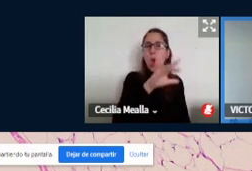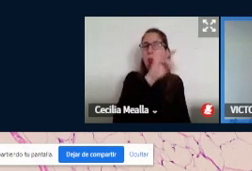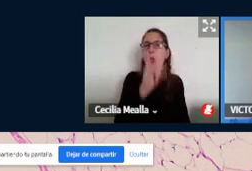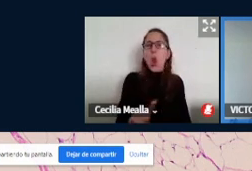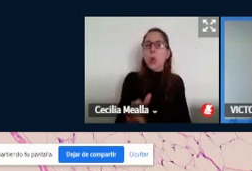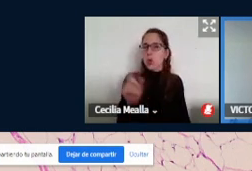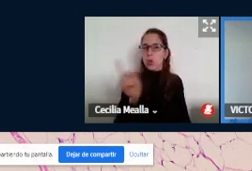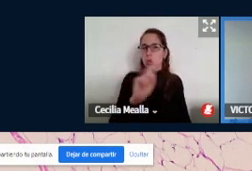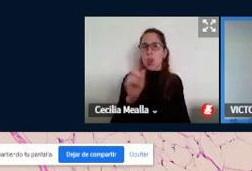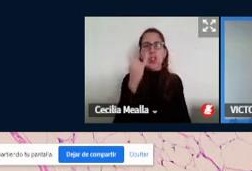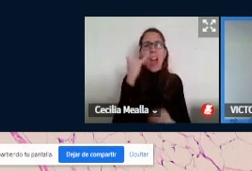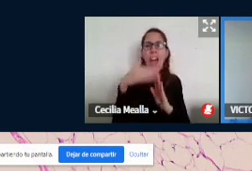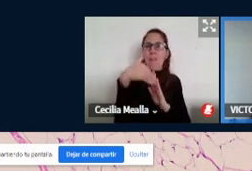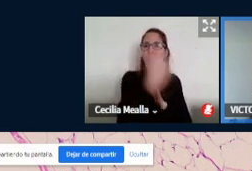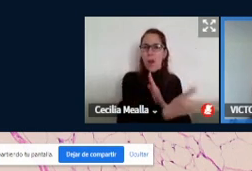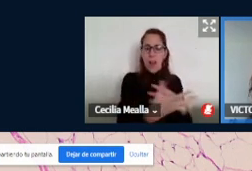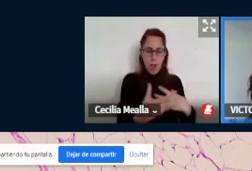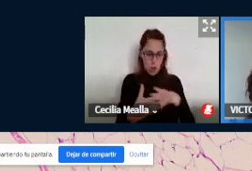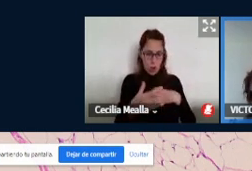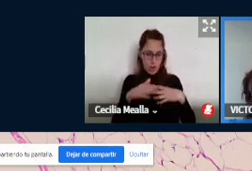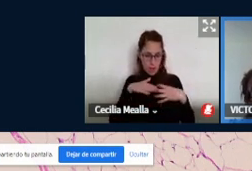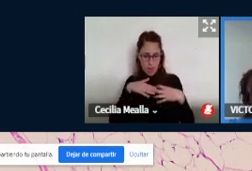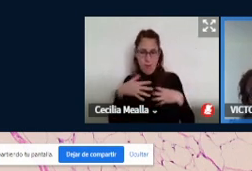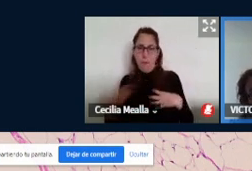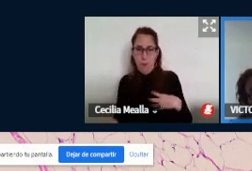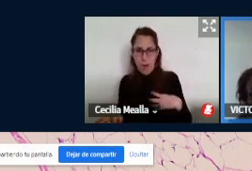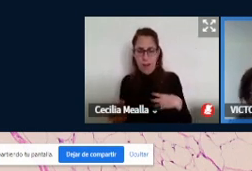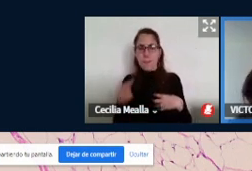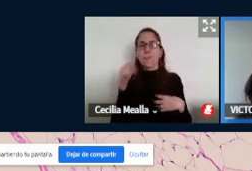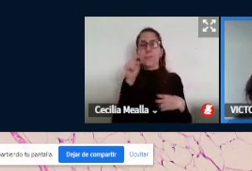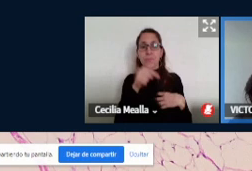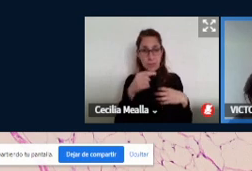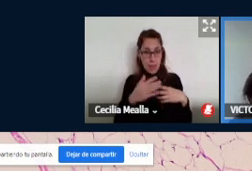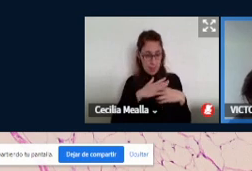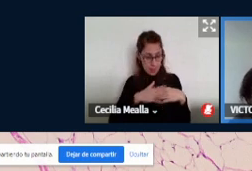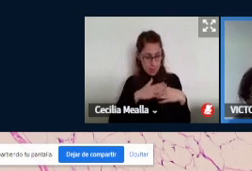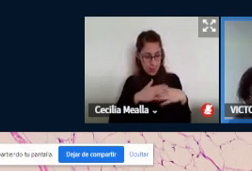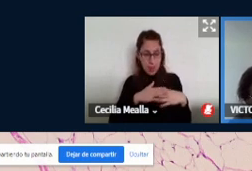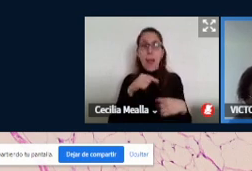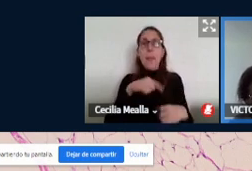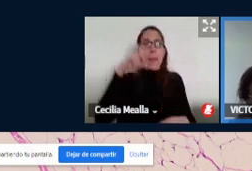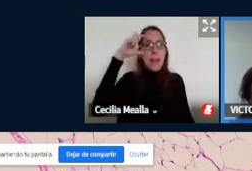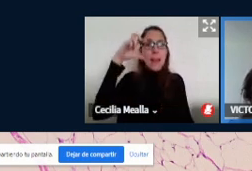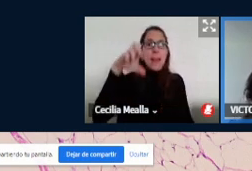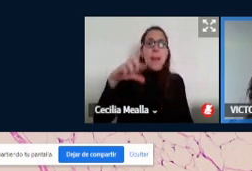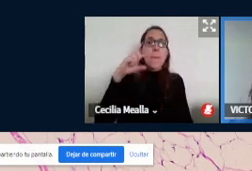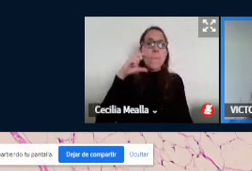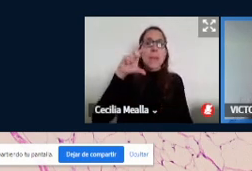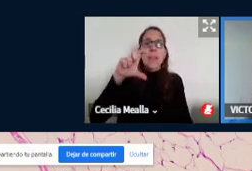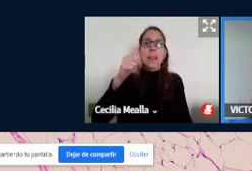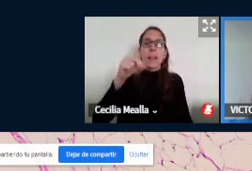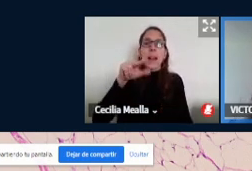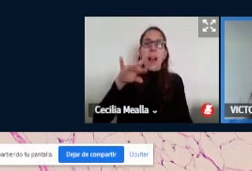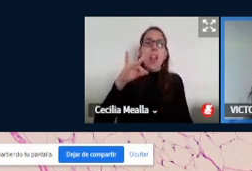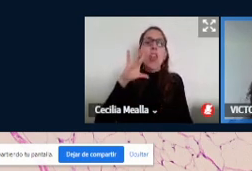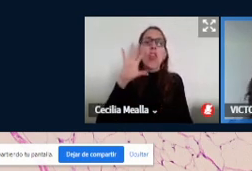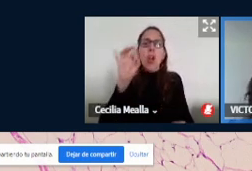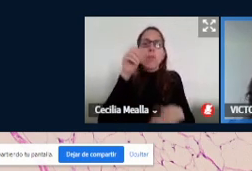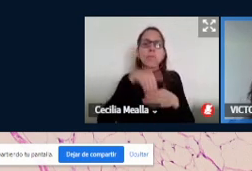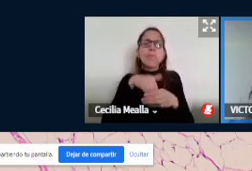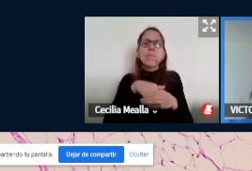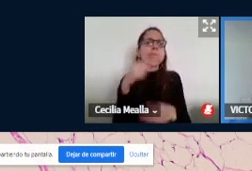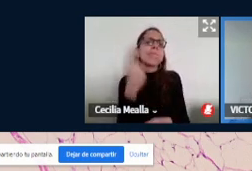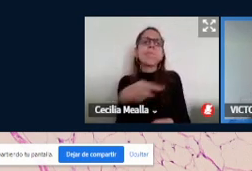órgano, ¿sí? Que esto es el epicardio, ¿sí? La última porción. ¿Y por qué estaba formado ese epicardio?